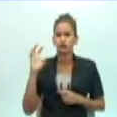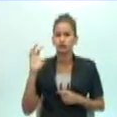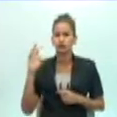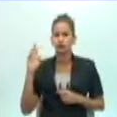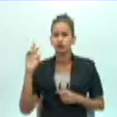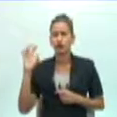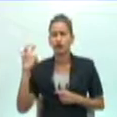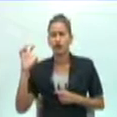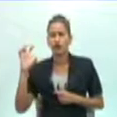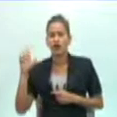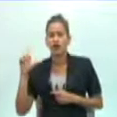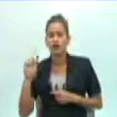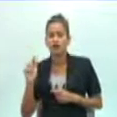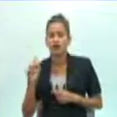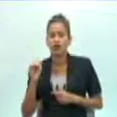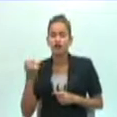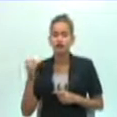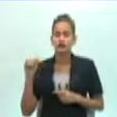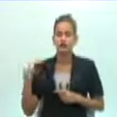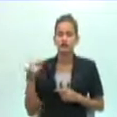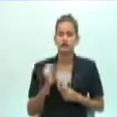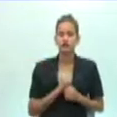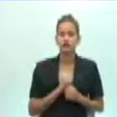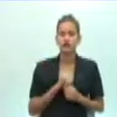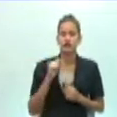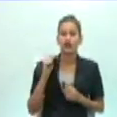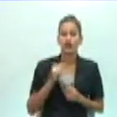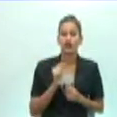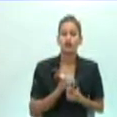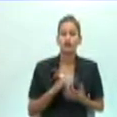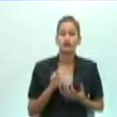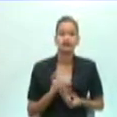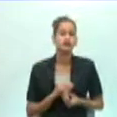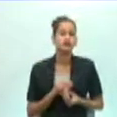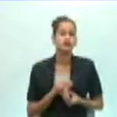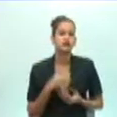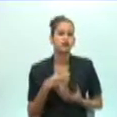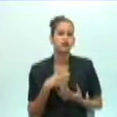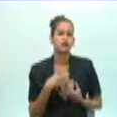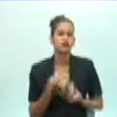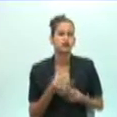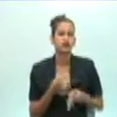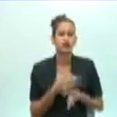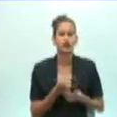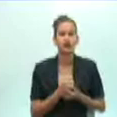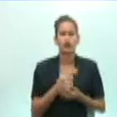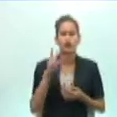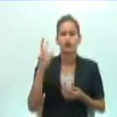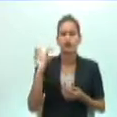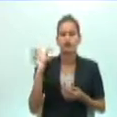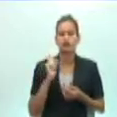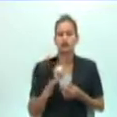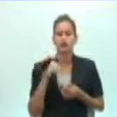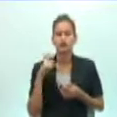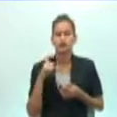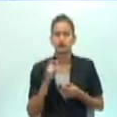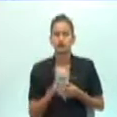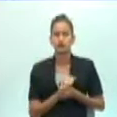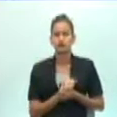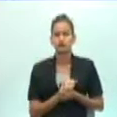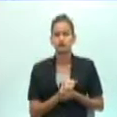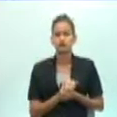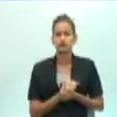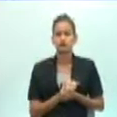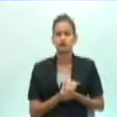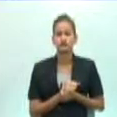consideraban. Inteligentemente, el adverbio que modifica a la forma verbal salvó. Vamos entonces